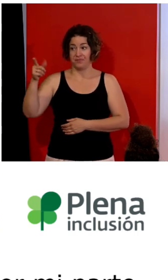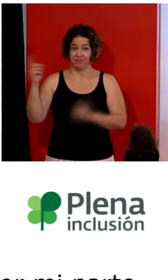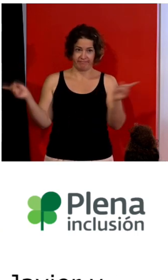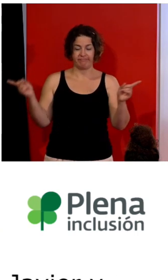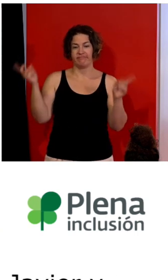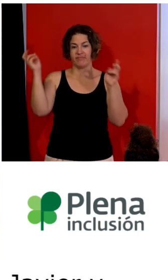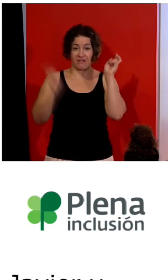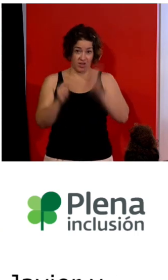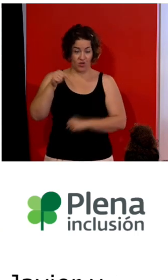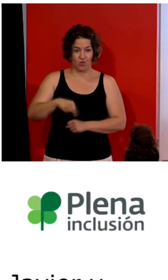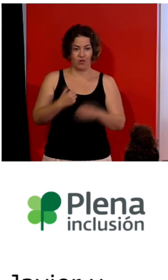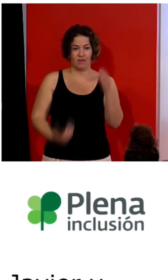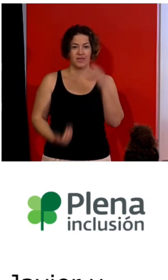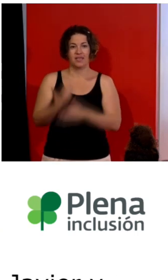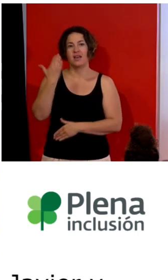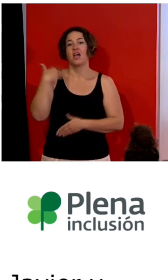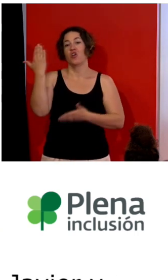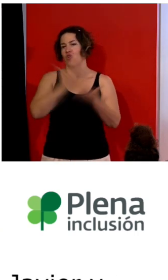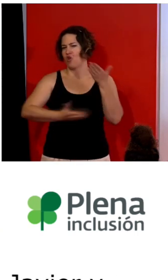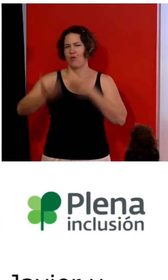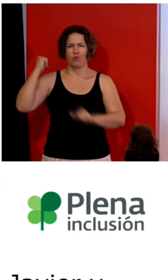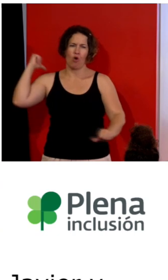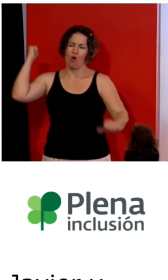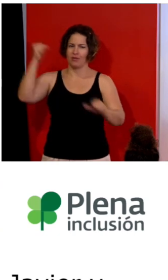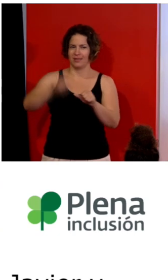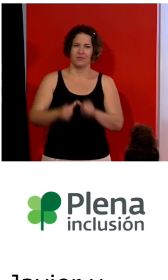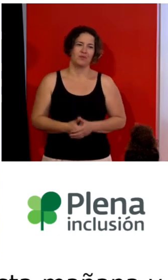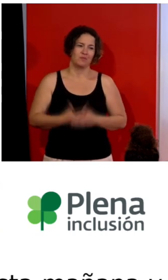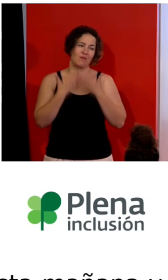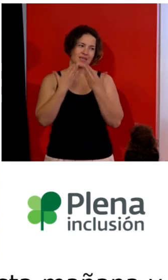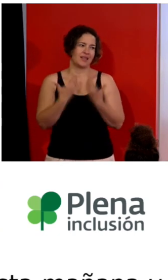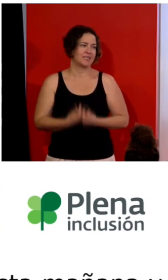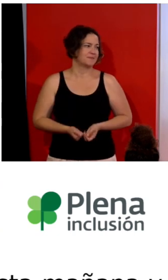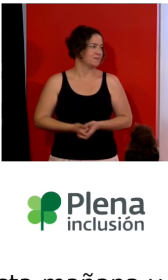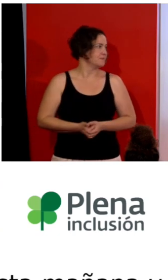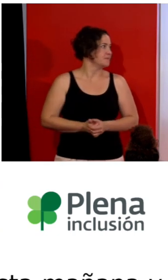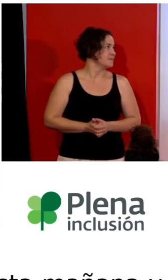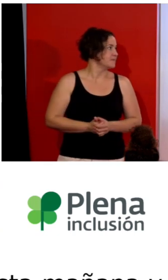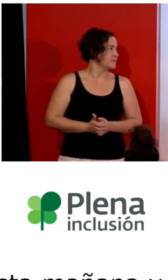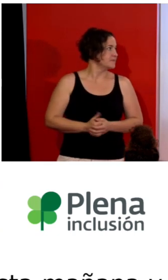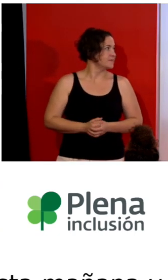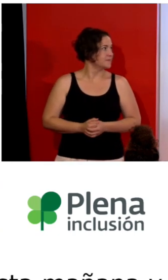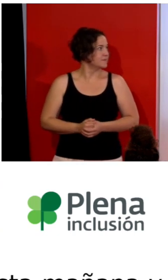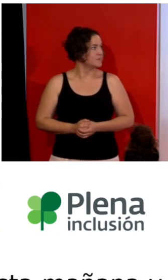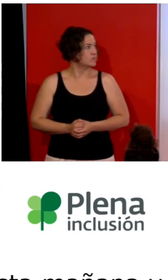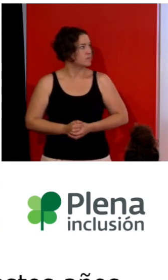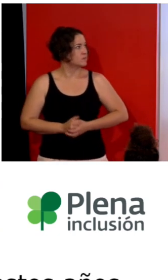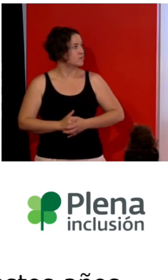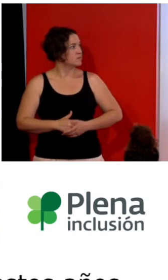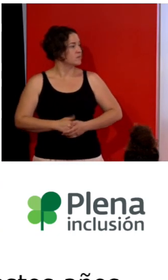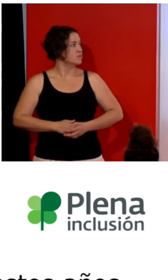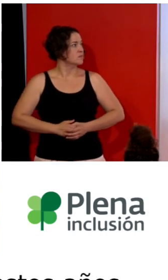esta mañana y vuestra colaboración durante todos estos años. Muchas gracias a vosotros. Gracias a vosotros.